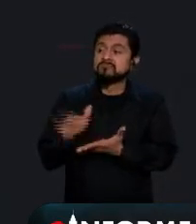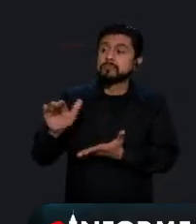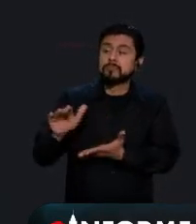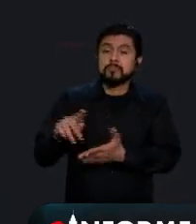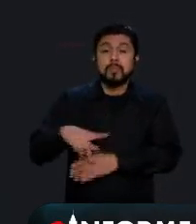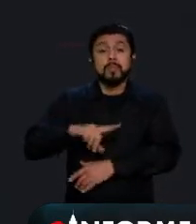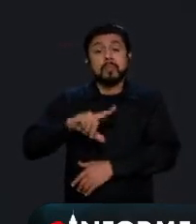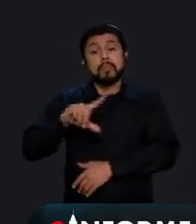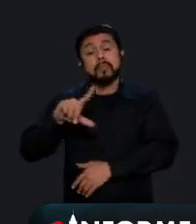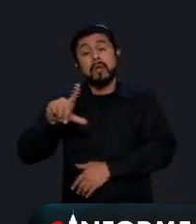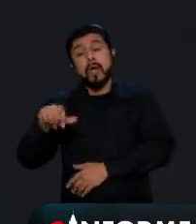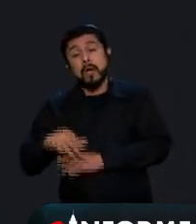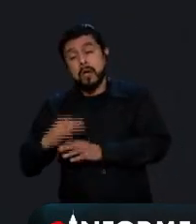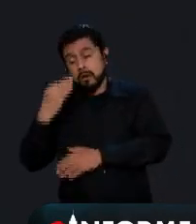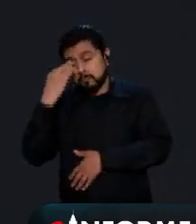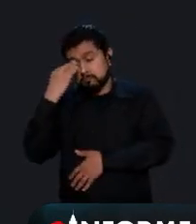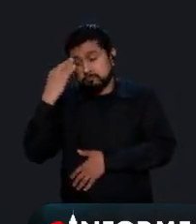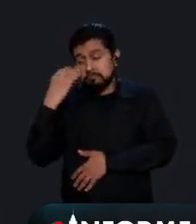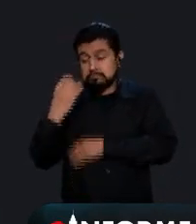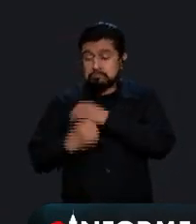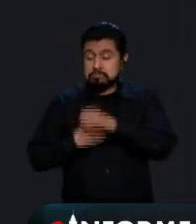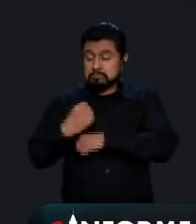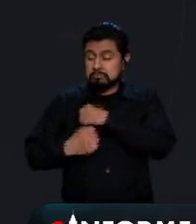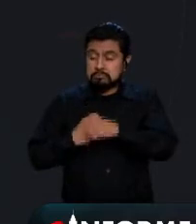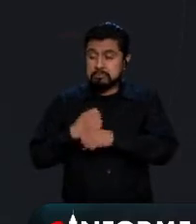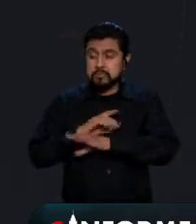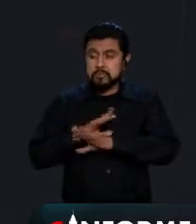pudo regresar al país e incluso recibió